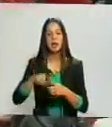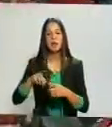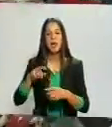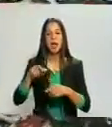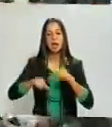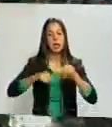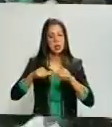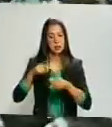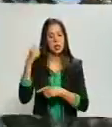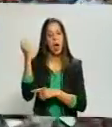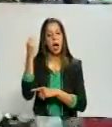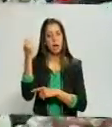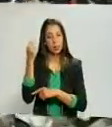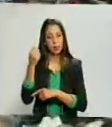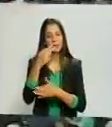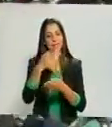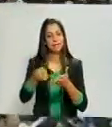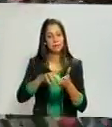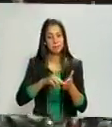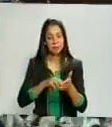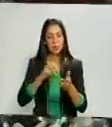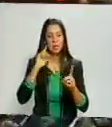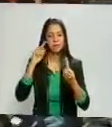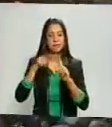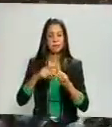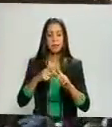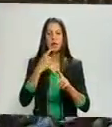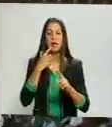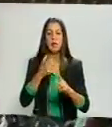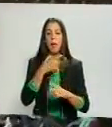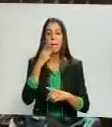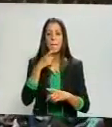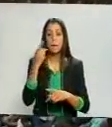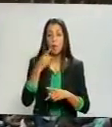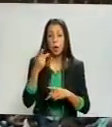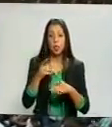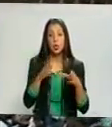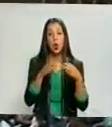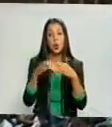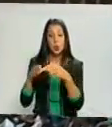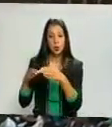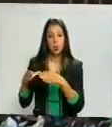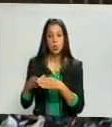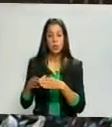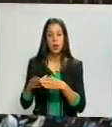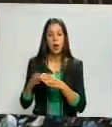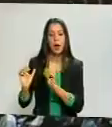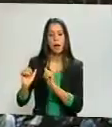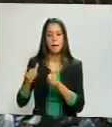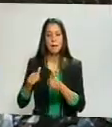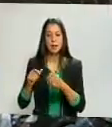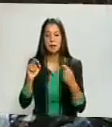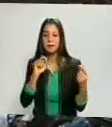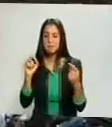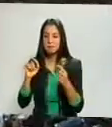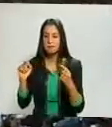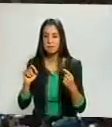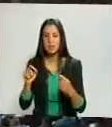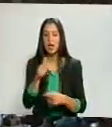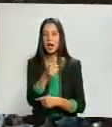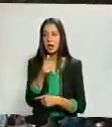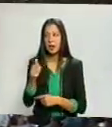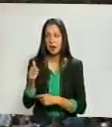Apure, decreto constituyente para la validación de los partidos políticos, de seguida inicio al debate de cada uno